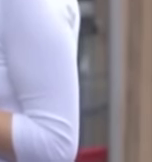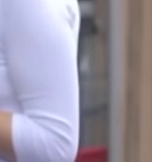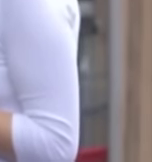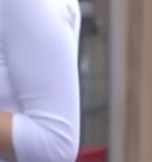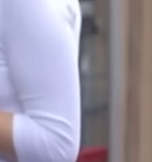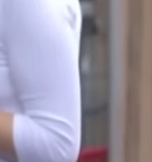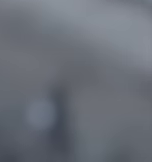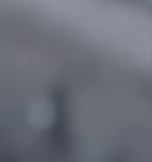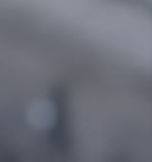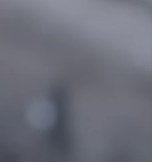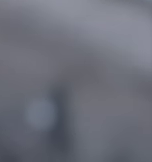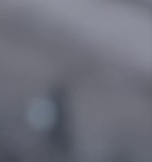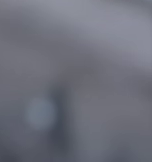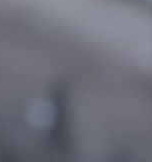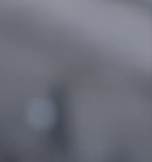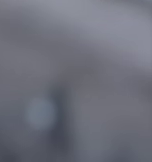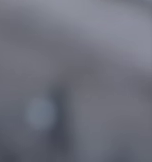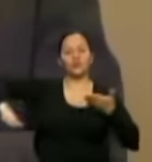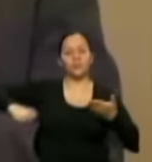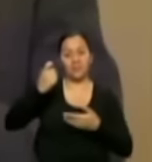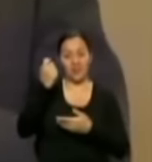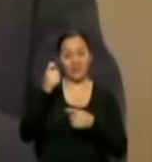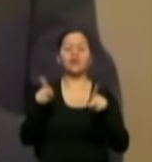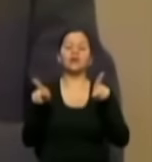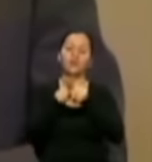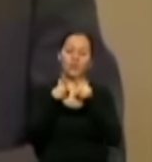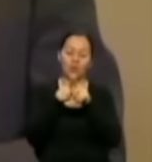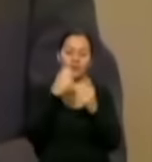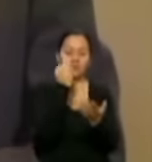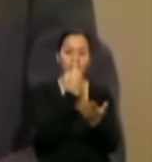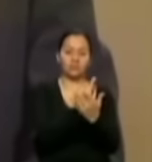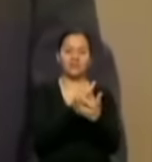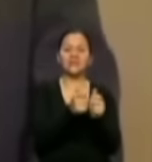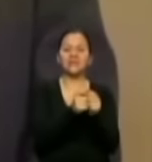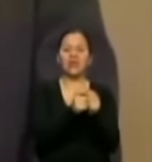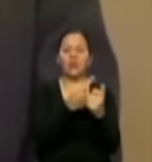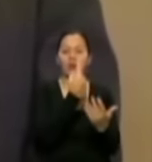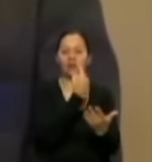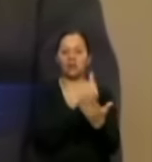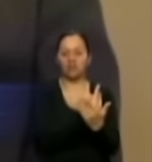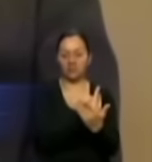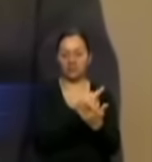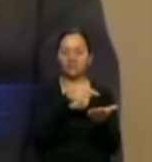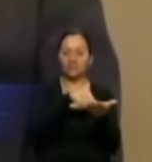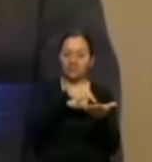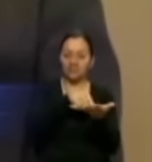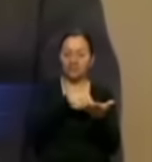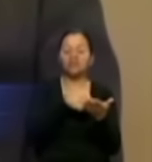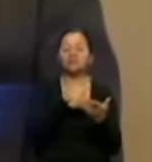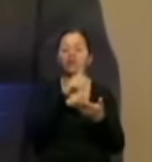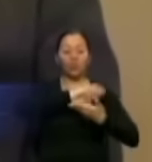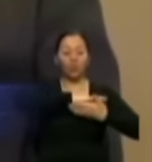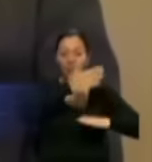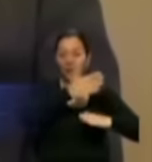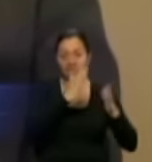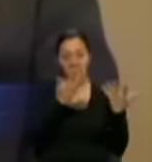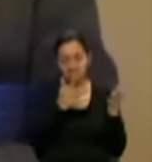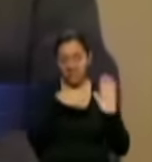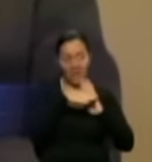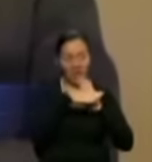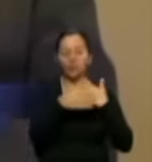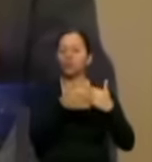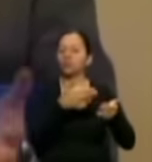una facilidad tecnológica. Eso es todo lo que hay detrás del dinero electrónico. Así como existen otras facilidades tecnológicas como